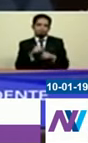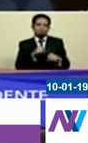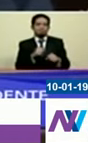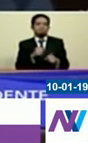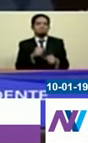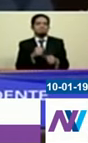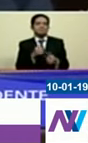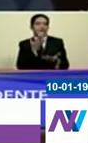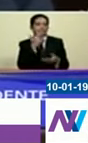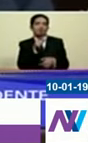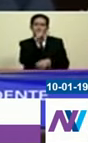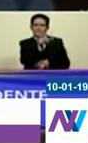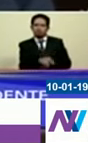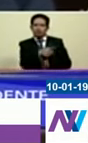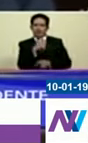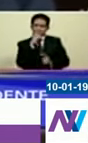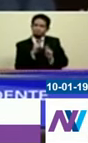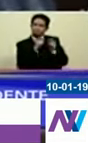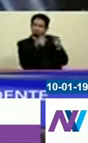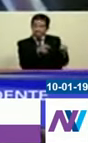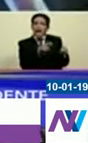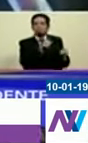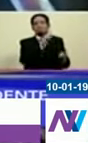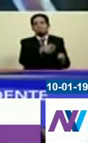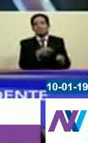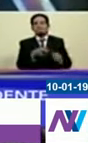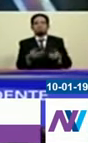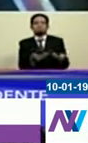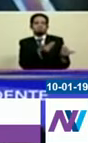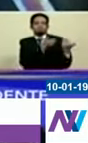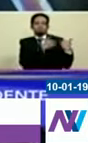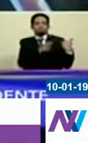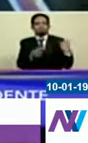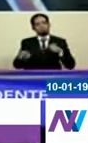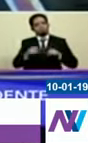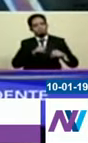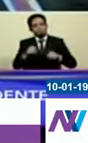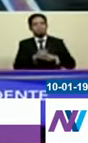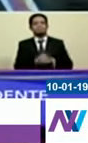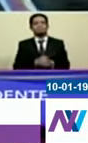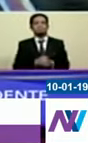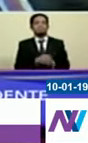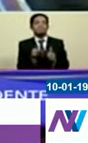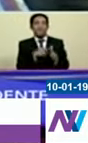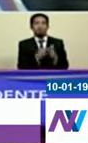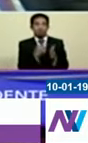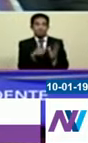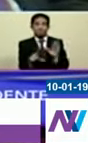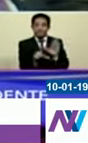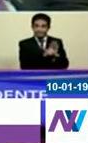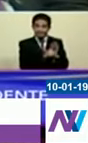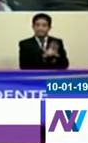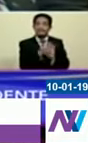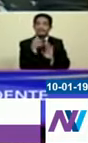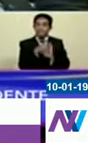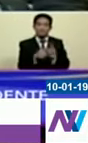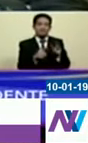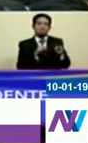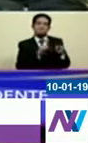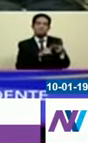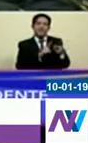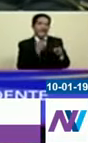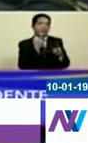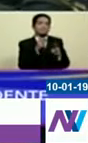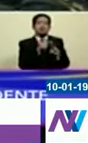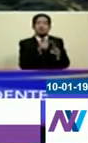una determinada persona. Debe destacarse que la propia disposición constitucional establece una segunda